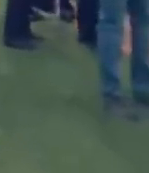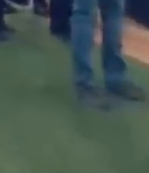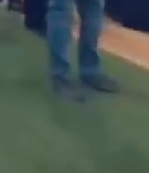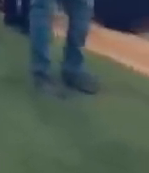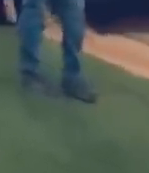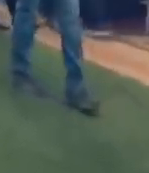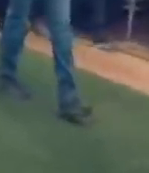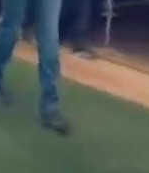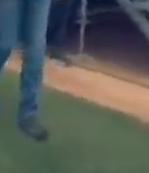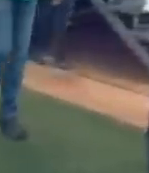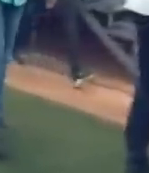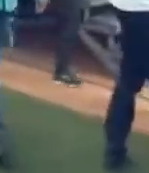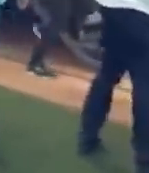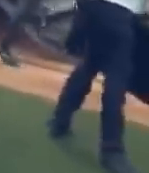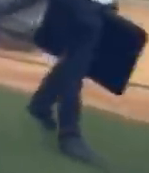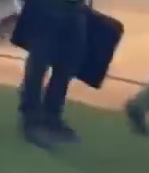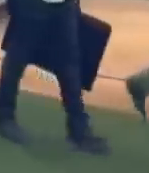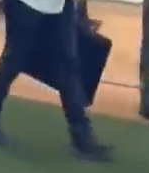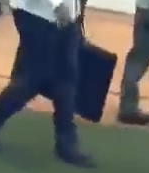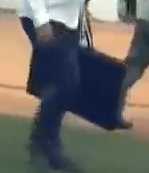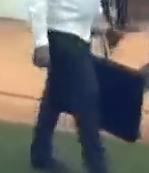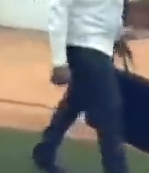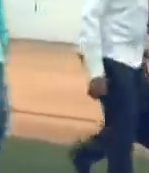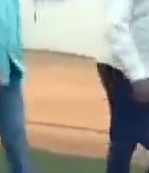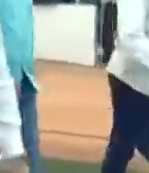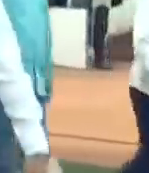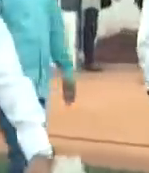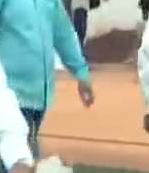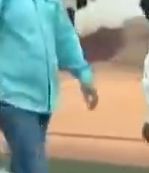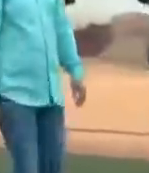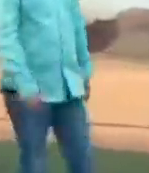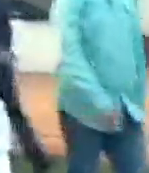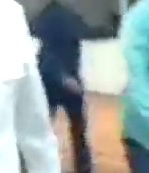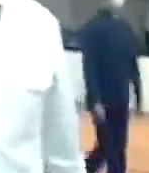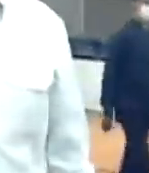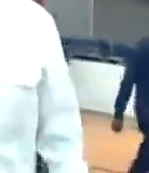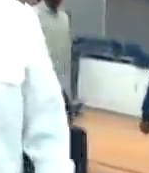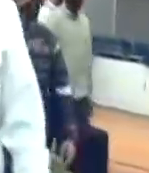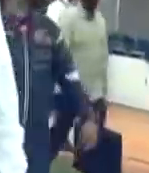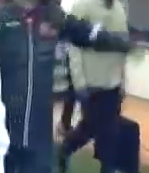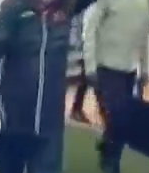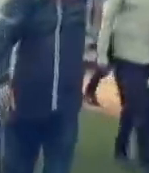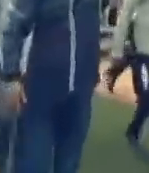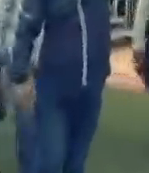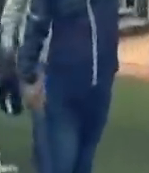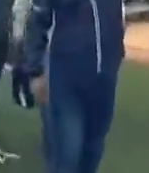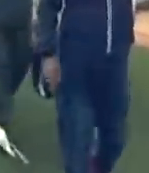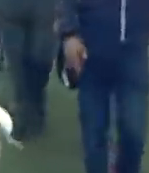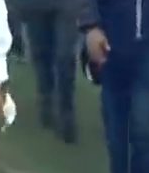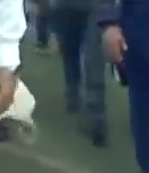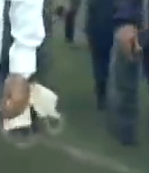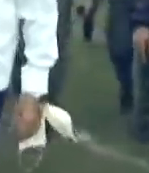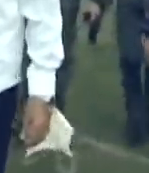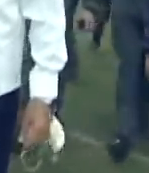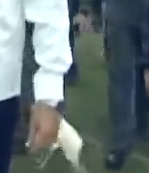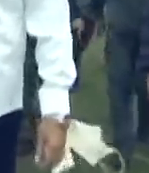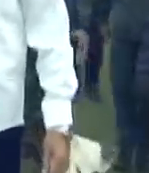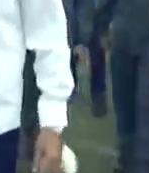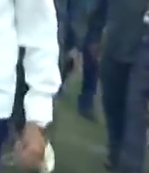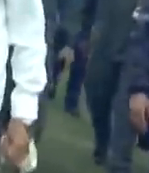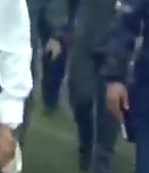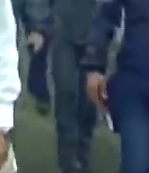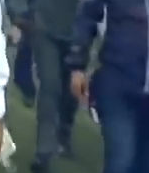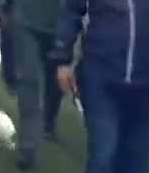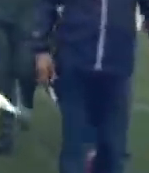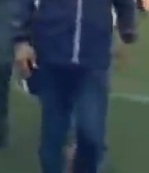todo el estado La Guaira para construir esa agenda concreta de acción, las acá, un llamado que ha